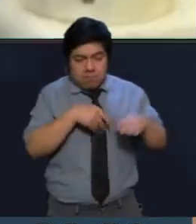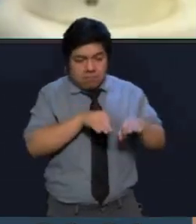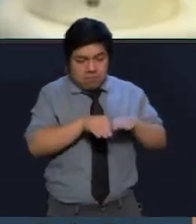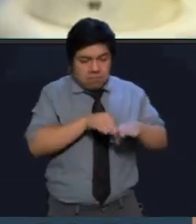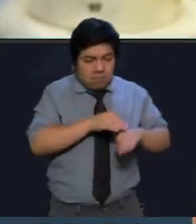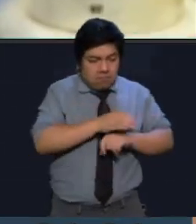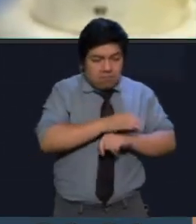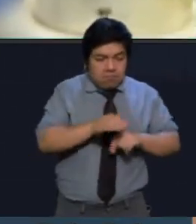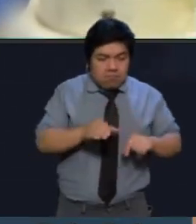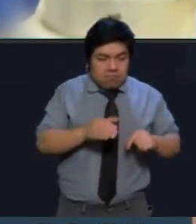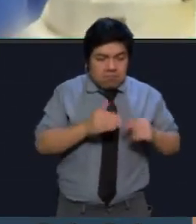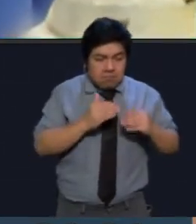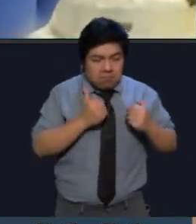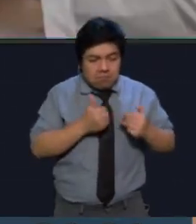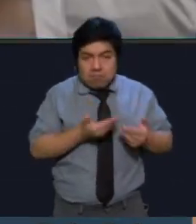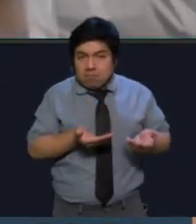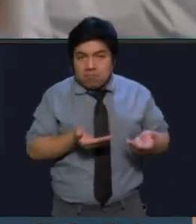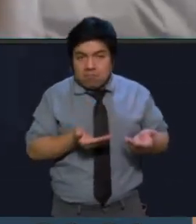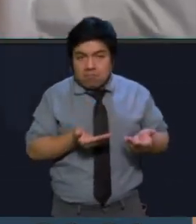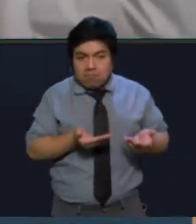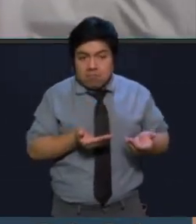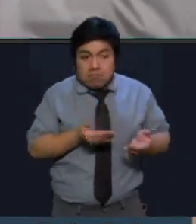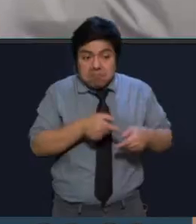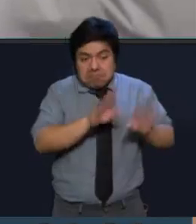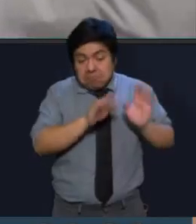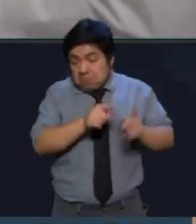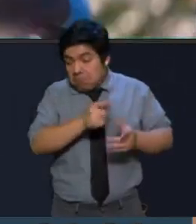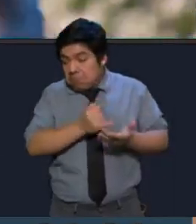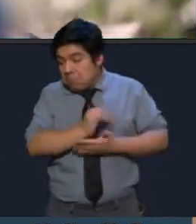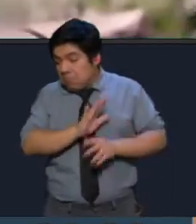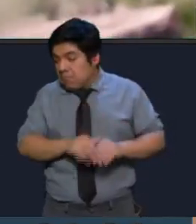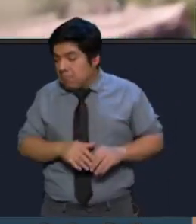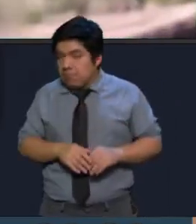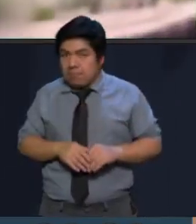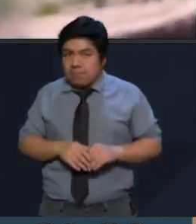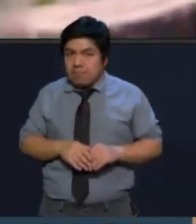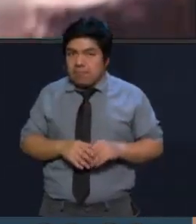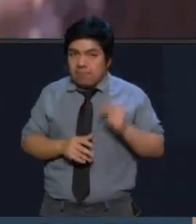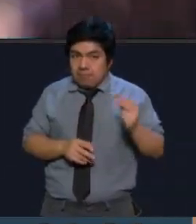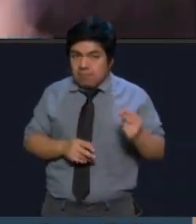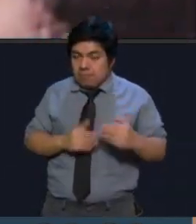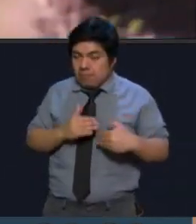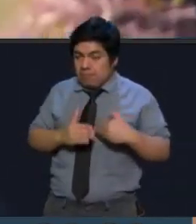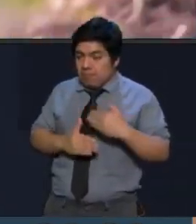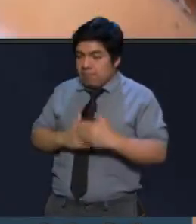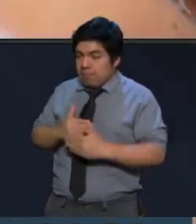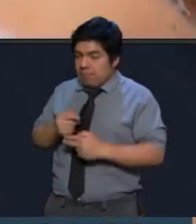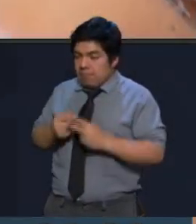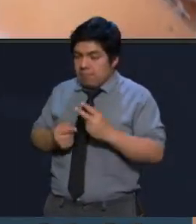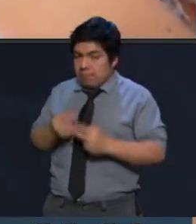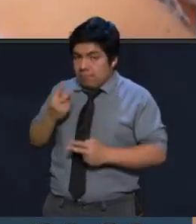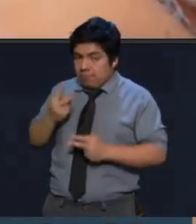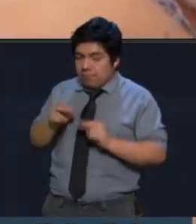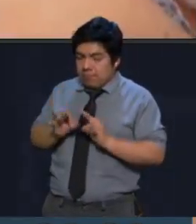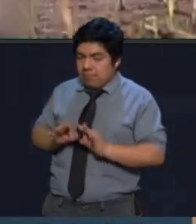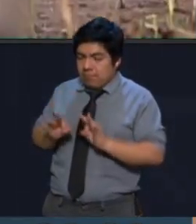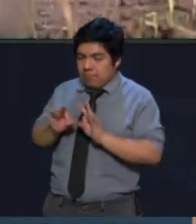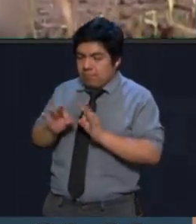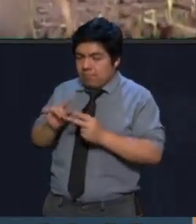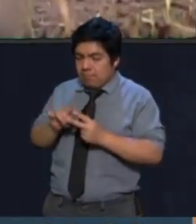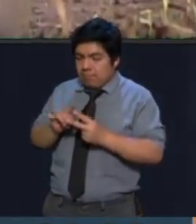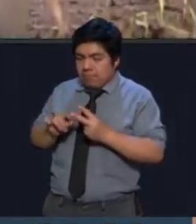una herramienta a ver cómo le hace. Ahora, en este proceso hay 2 cosas importantes. Una